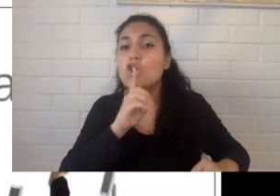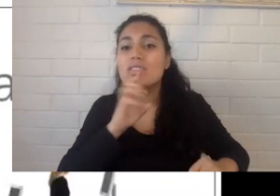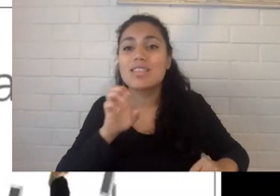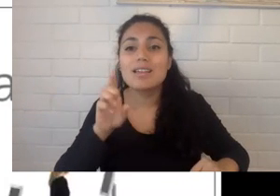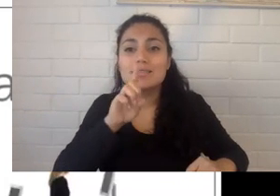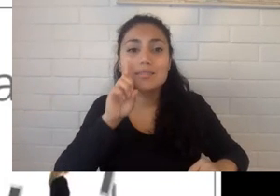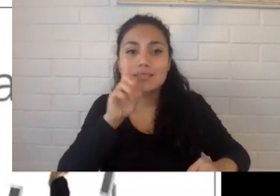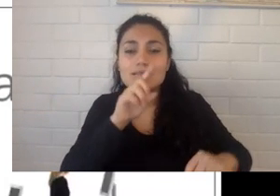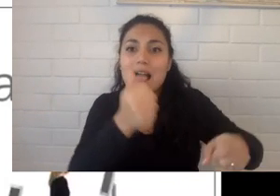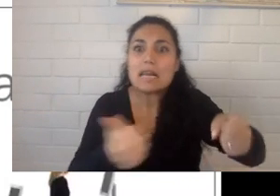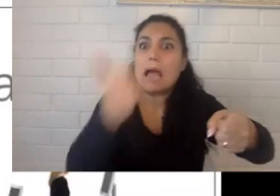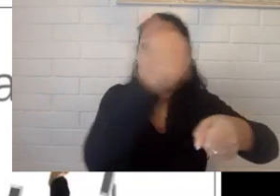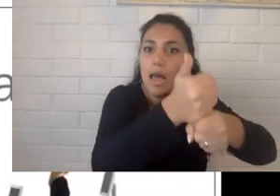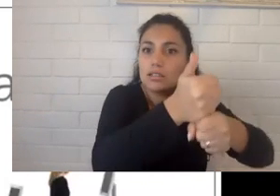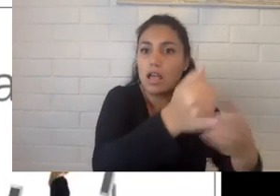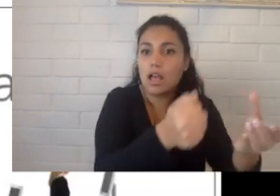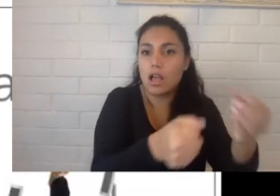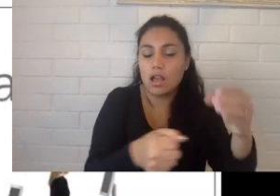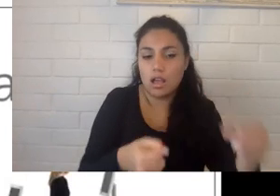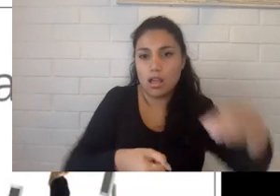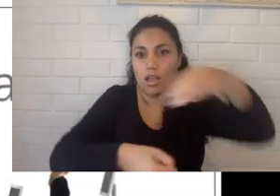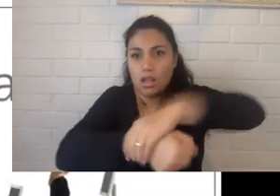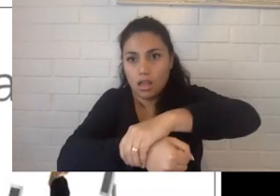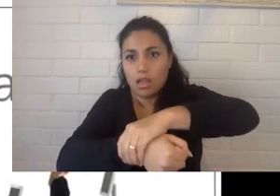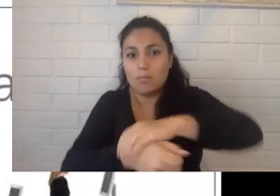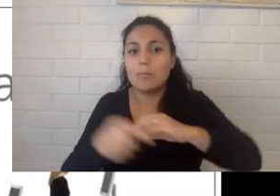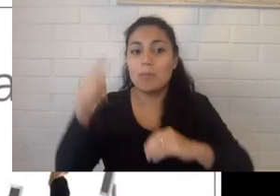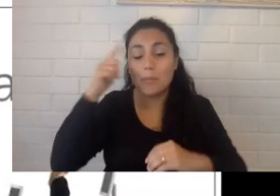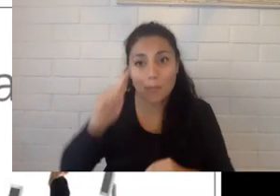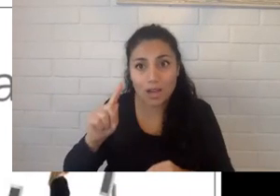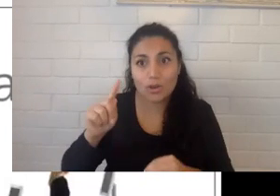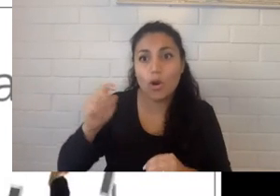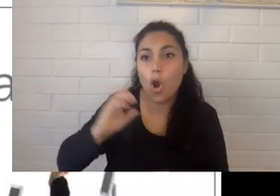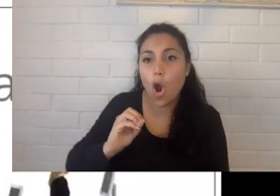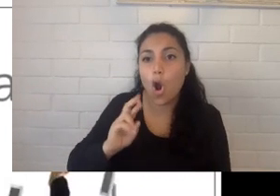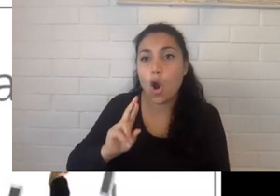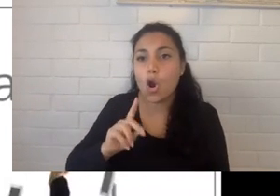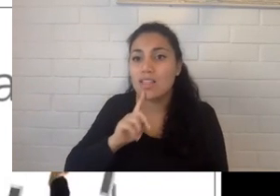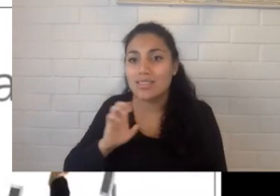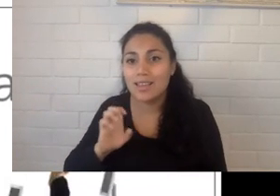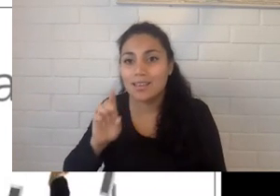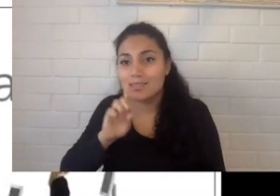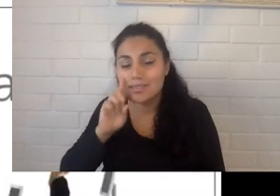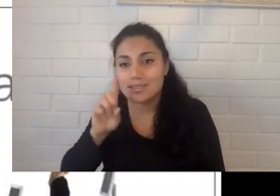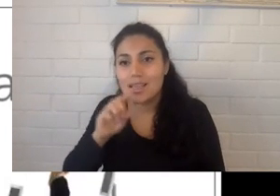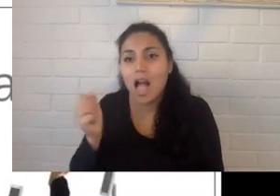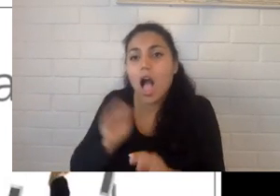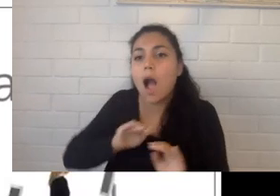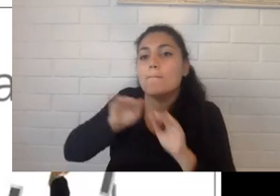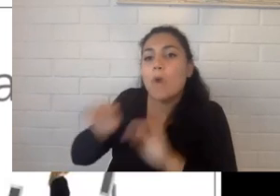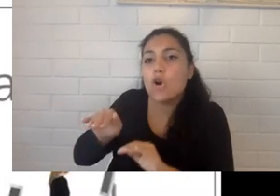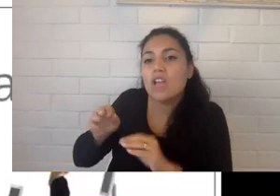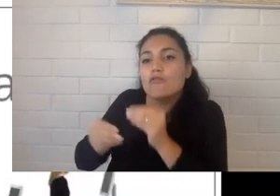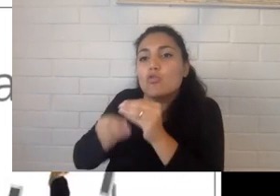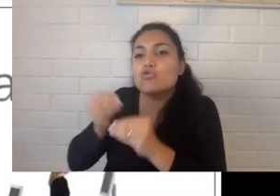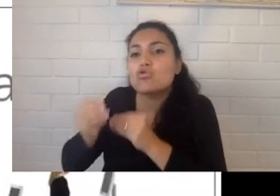órtesis reemplaza una función del segmento. O sea que podríamos decir que las personas que tienen